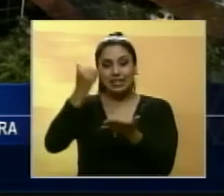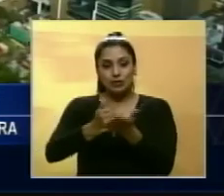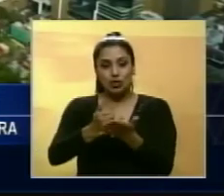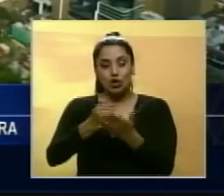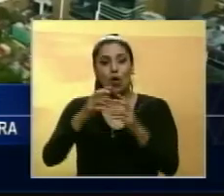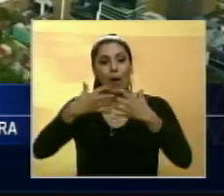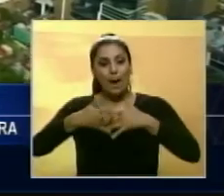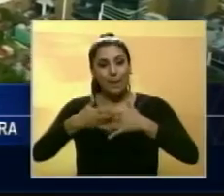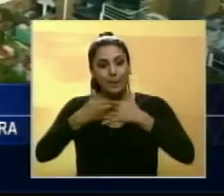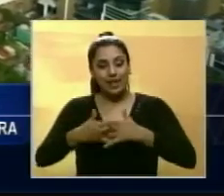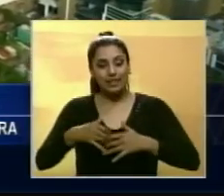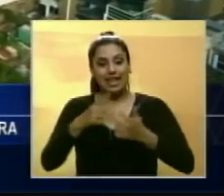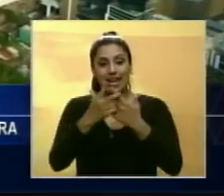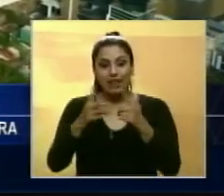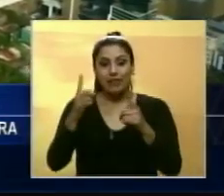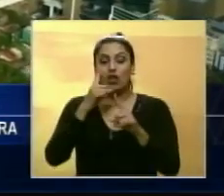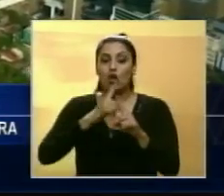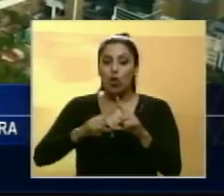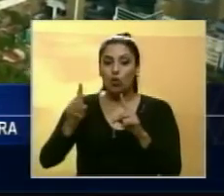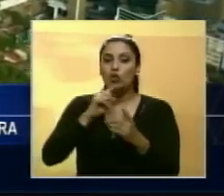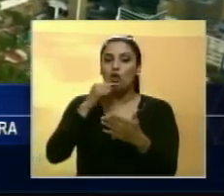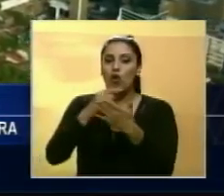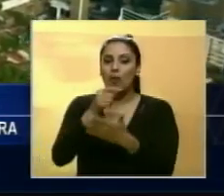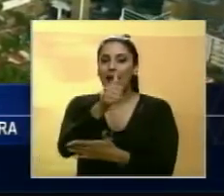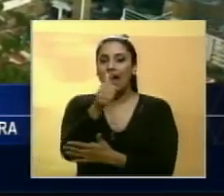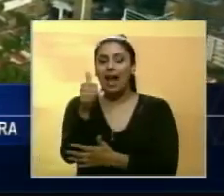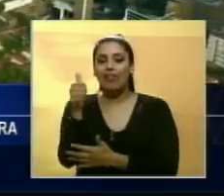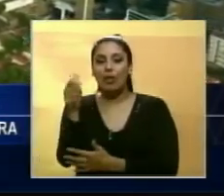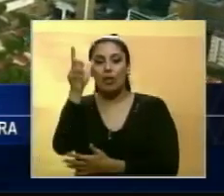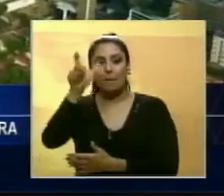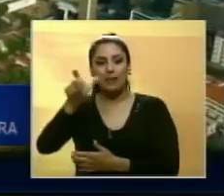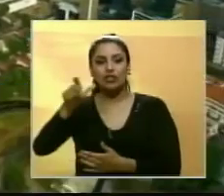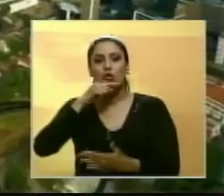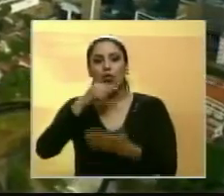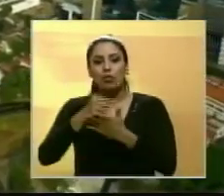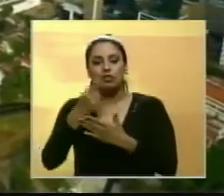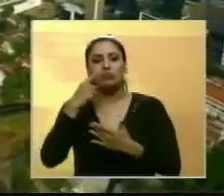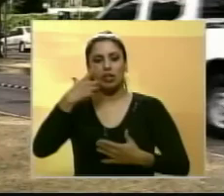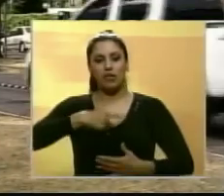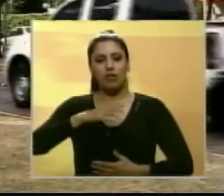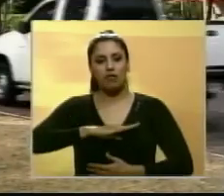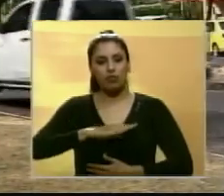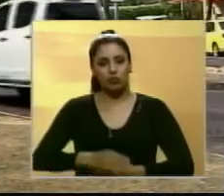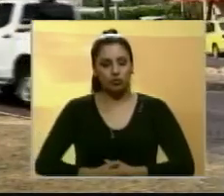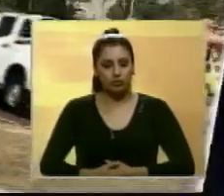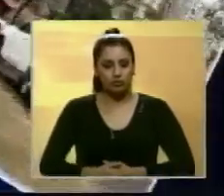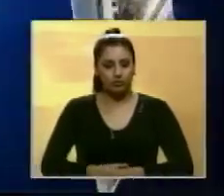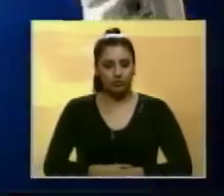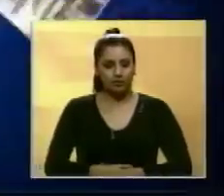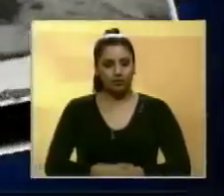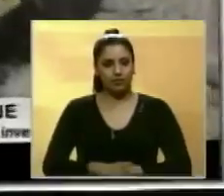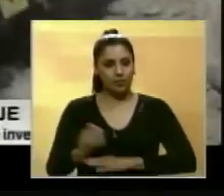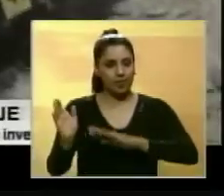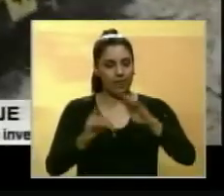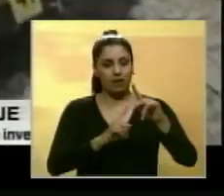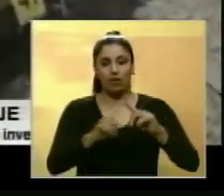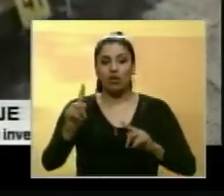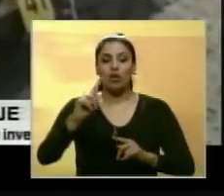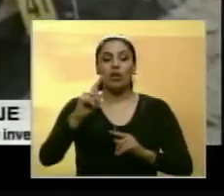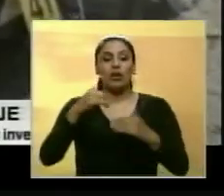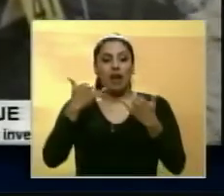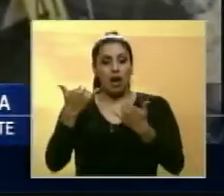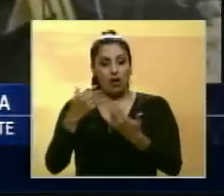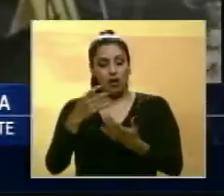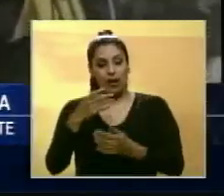obligatoriamente las empresas offshore e identificarse cada una de las personas físicas a las que pertenecen. La